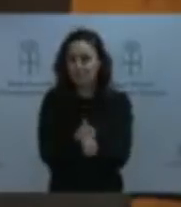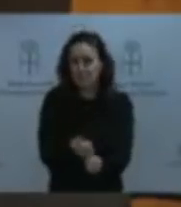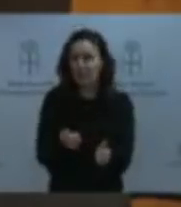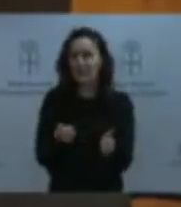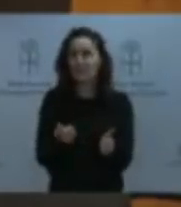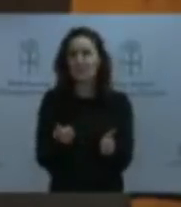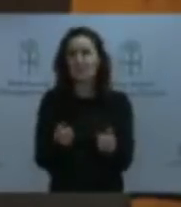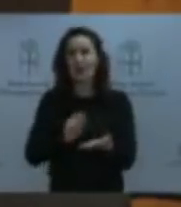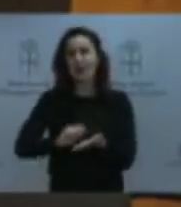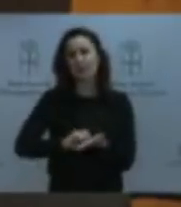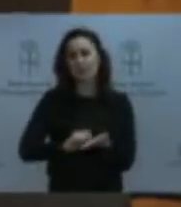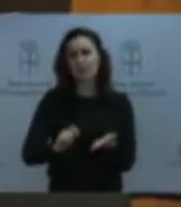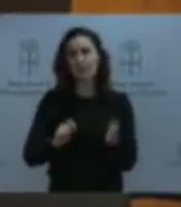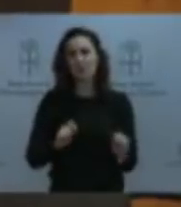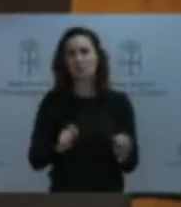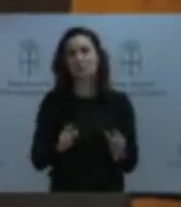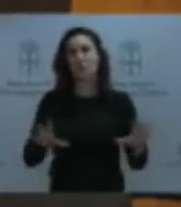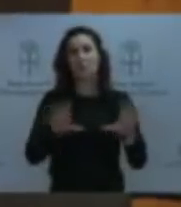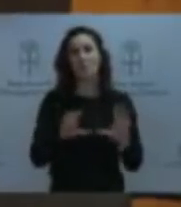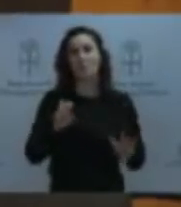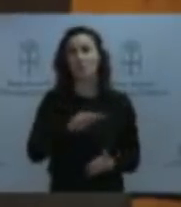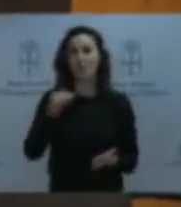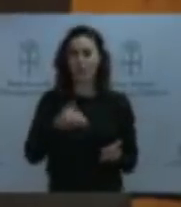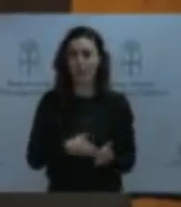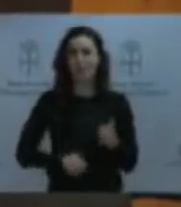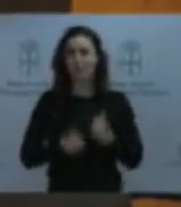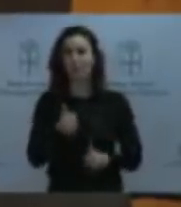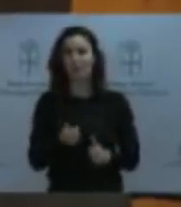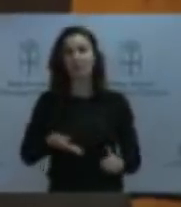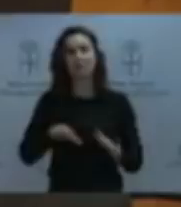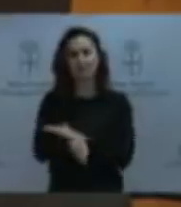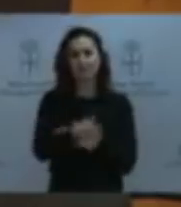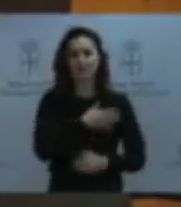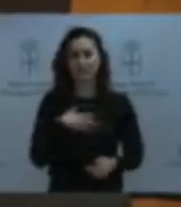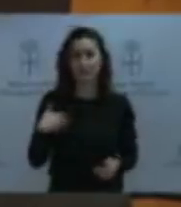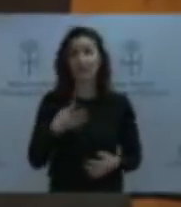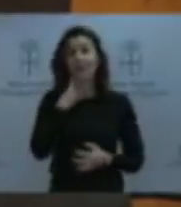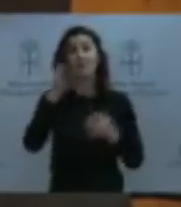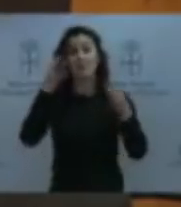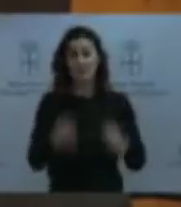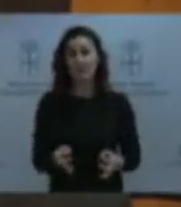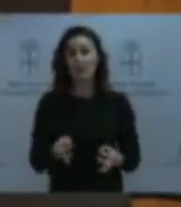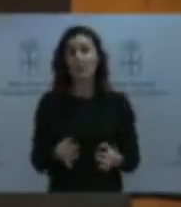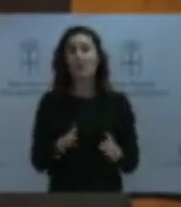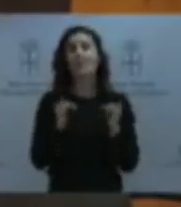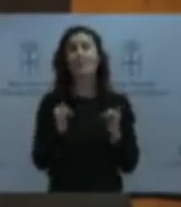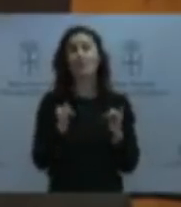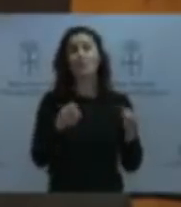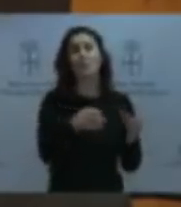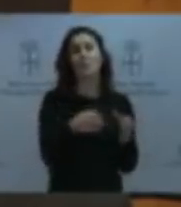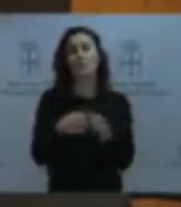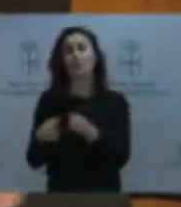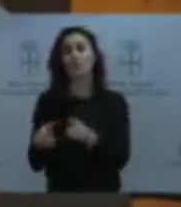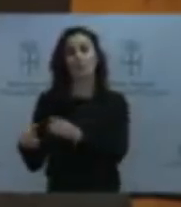12.000 opositores a las plazas. Y estoy seguro que tampoco ninguno de estos colectivos nos pedirán que suspendamos la OPE.